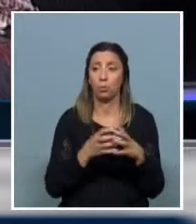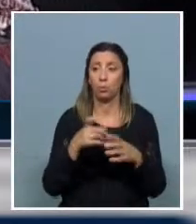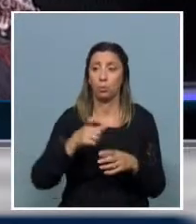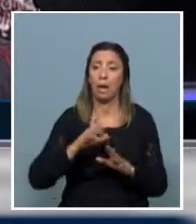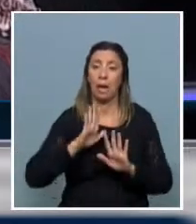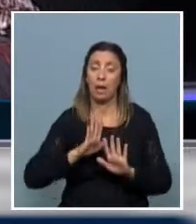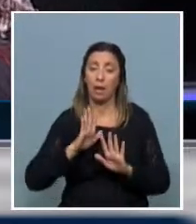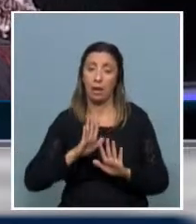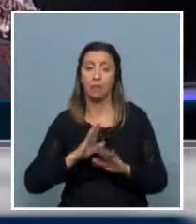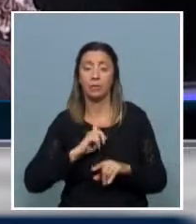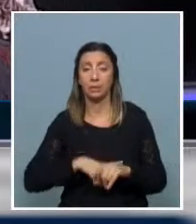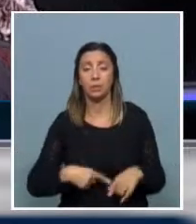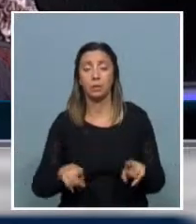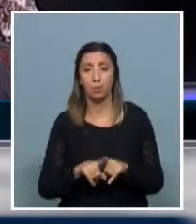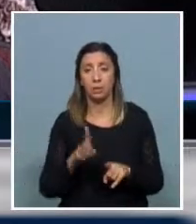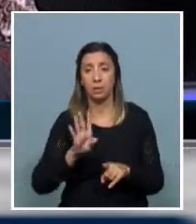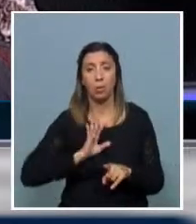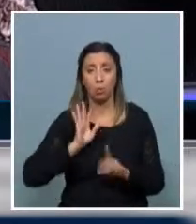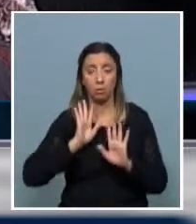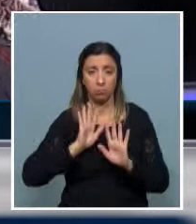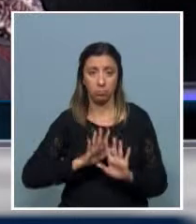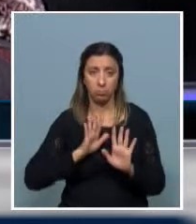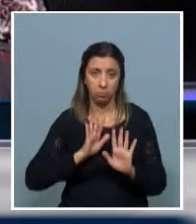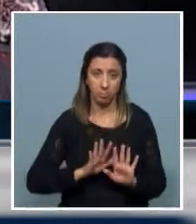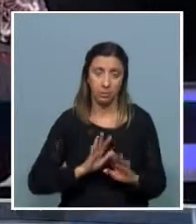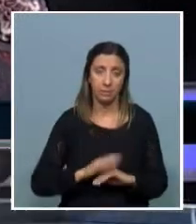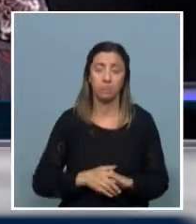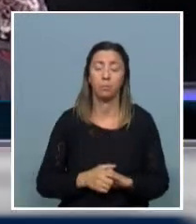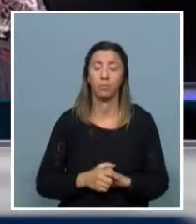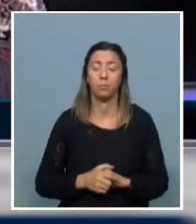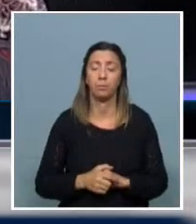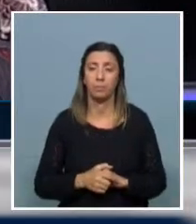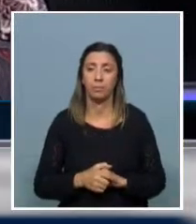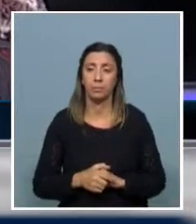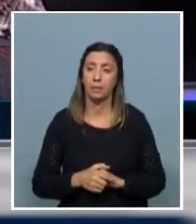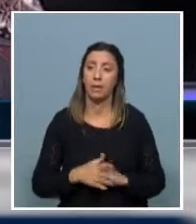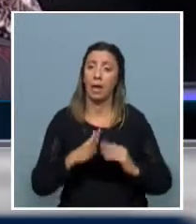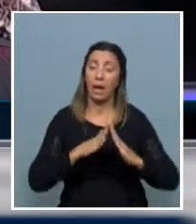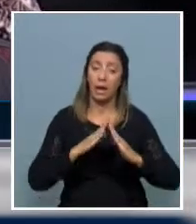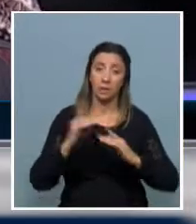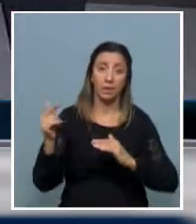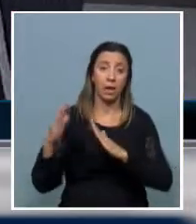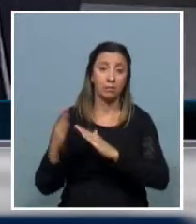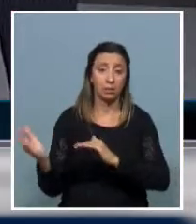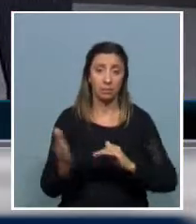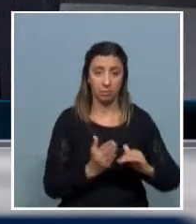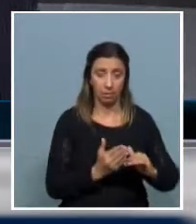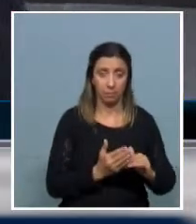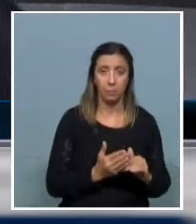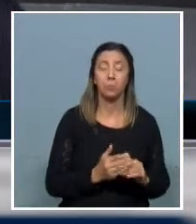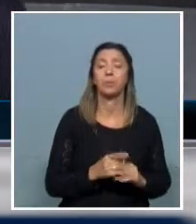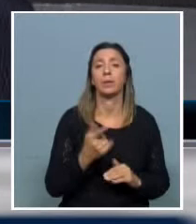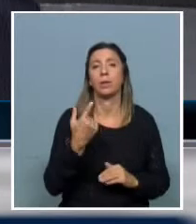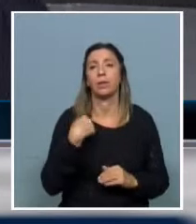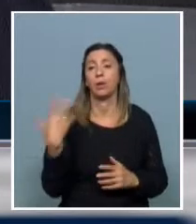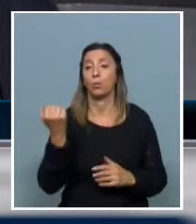está esperando y que lleva también, igual que ellos, 5 años esperando. Y entonces, las casas que se desadjudiquen, las casas que